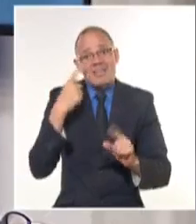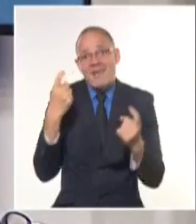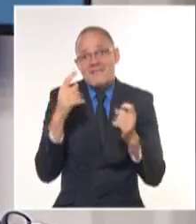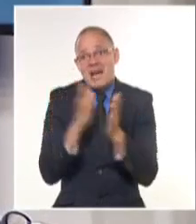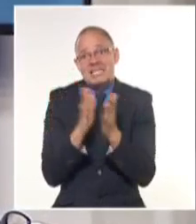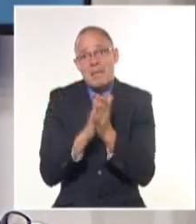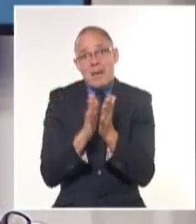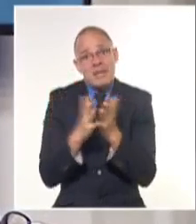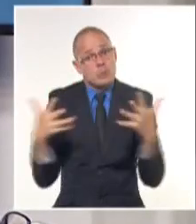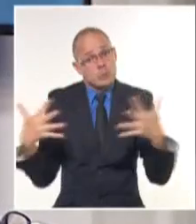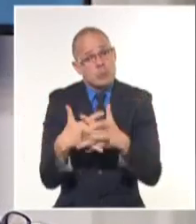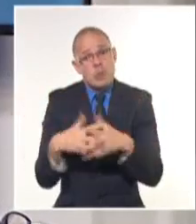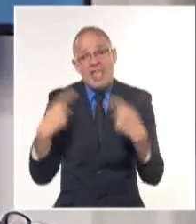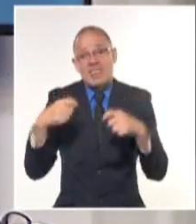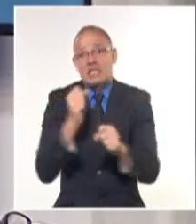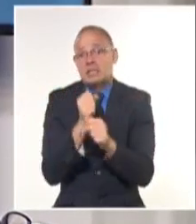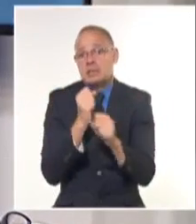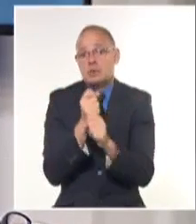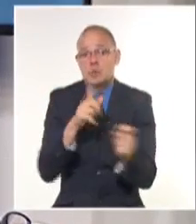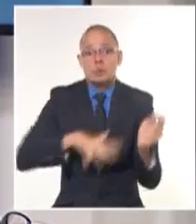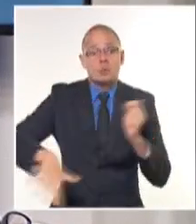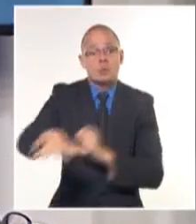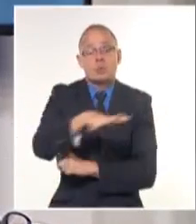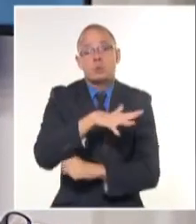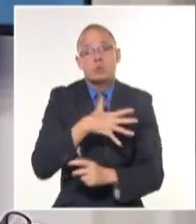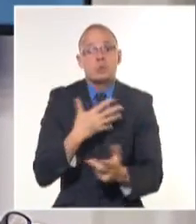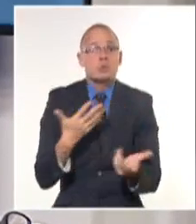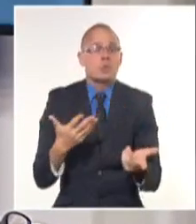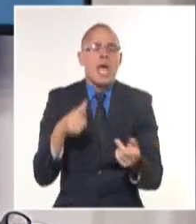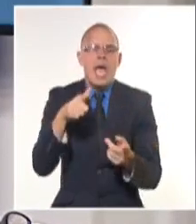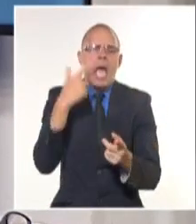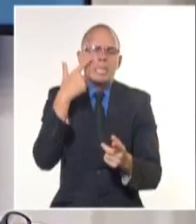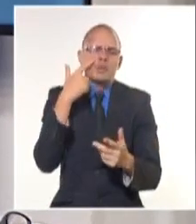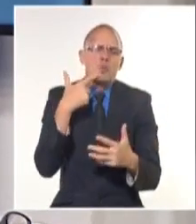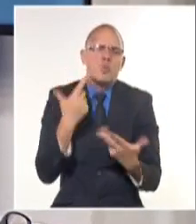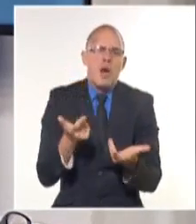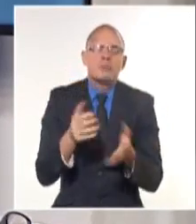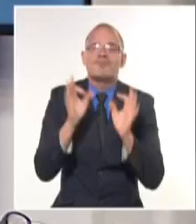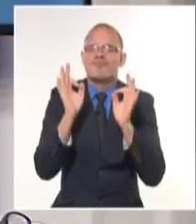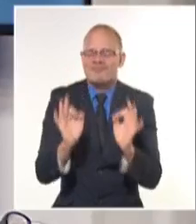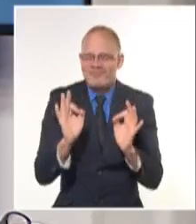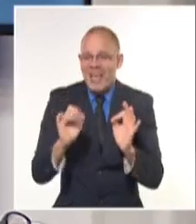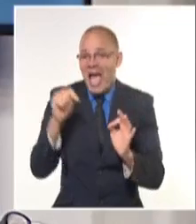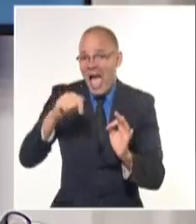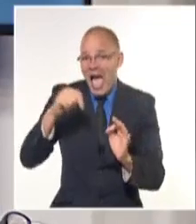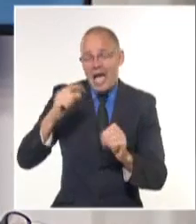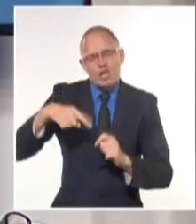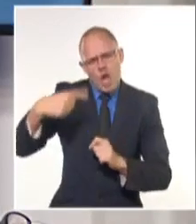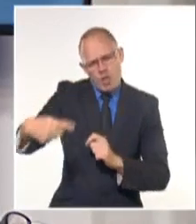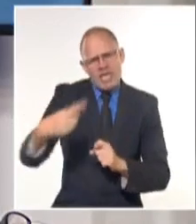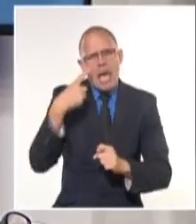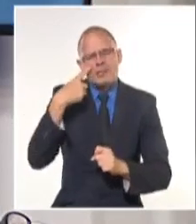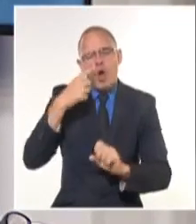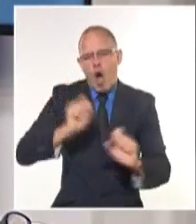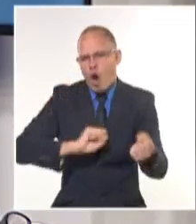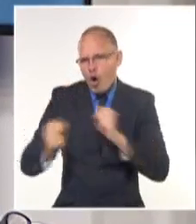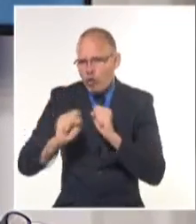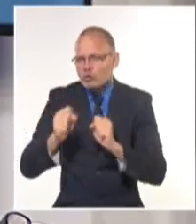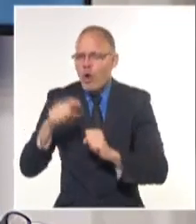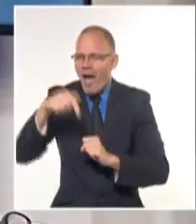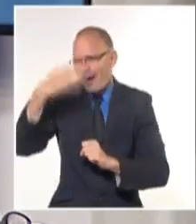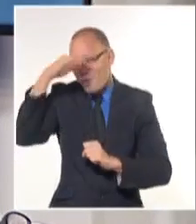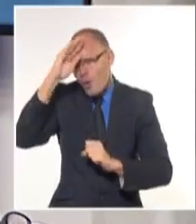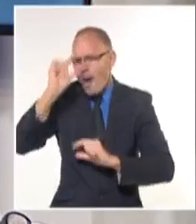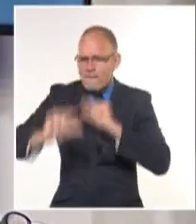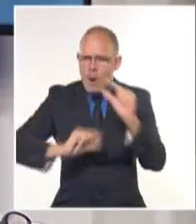consolidar el trabajo unido. Y todo esto debe ser fruto, reflejo de lo que se hace todos los días para seguir transformando,